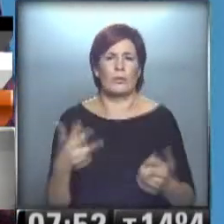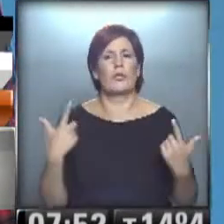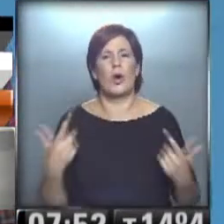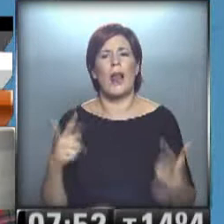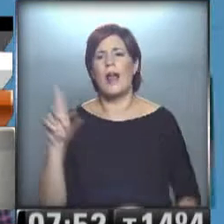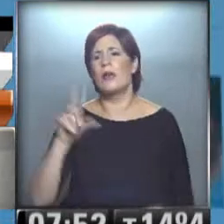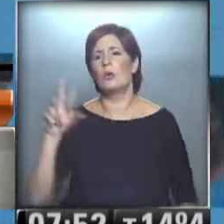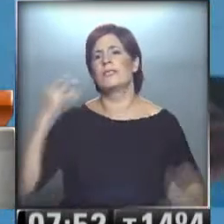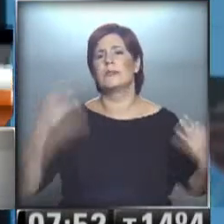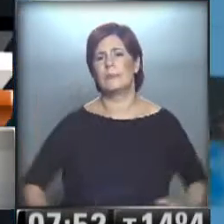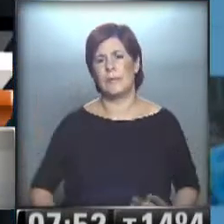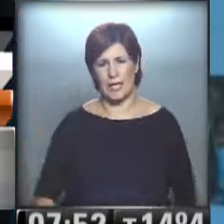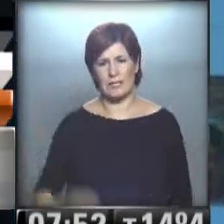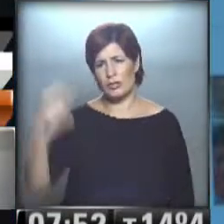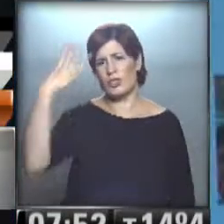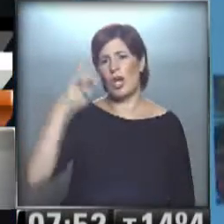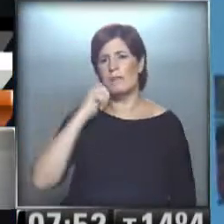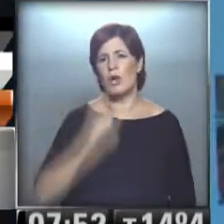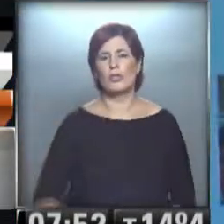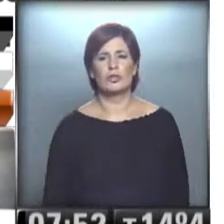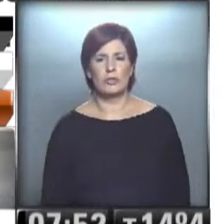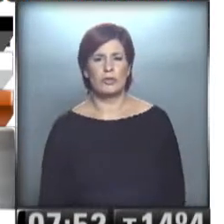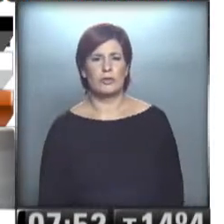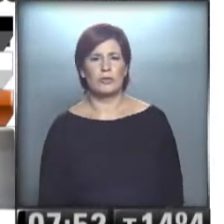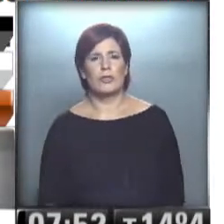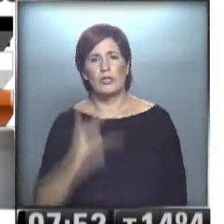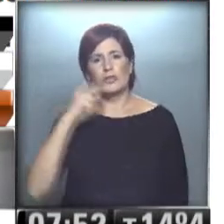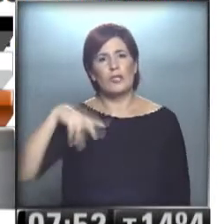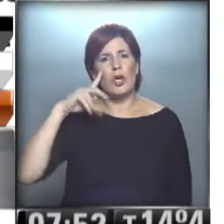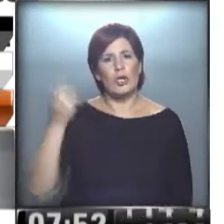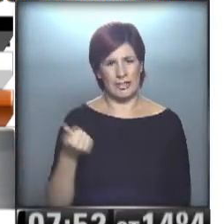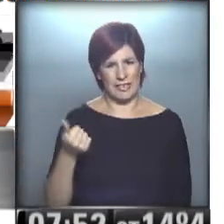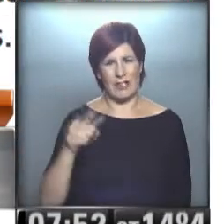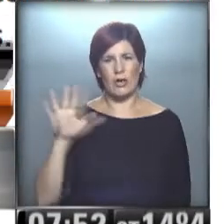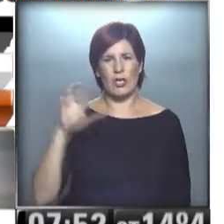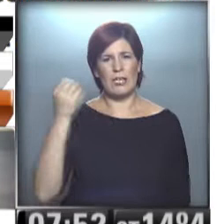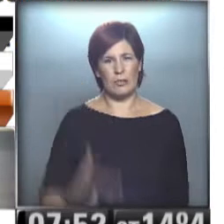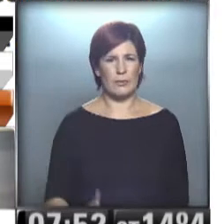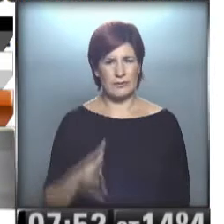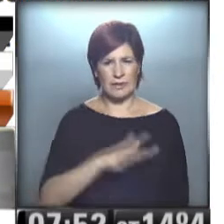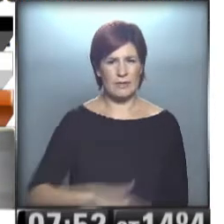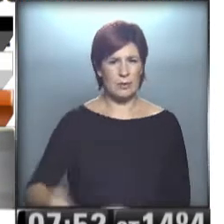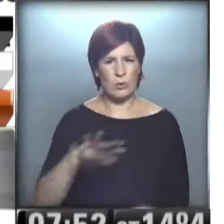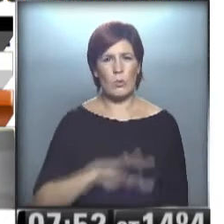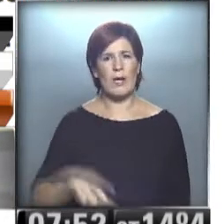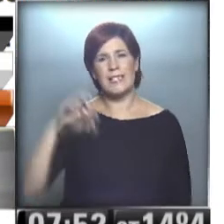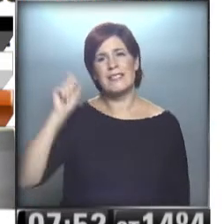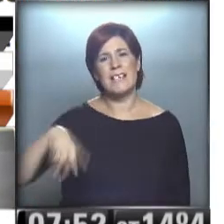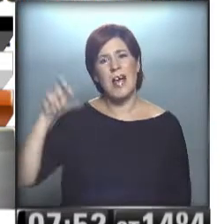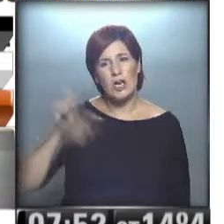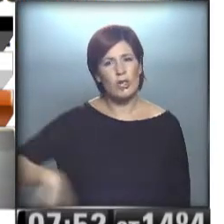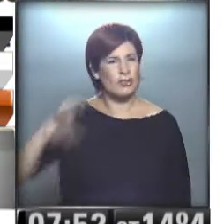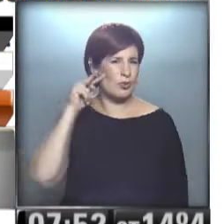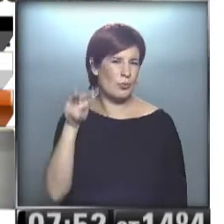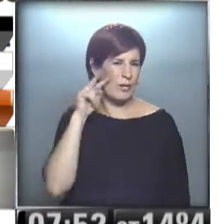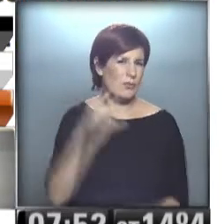de lunes con muchísimo sol en toda la provincia. Gracias. Sonia Miriam Estela Tejerina. Hola, Nadia, desde La Leonesa, Chaco. Siempre te vemos,